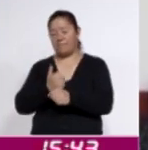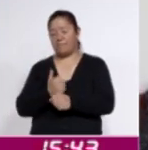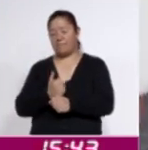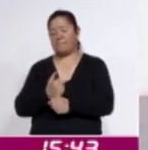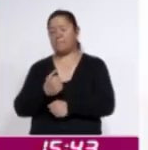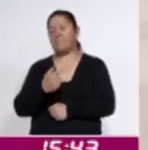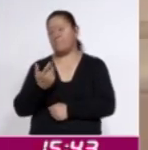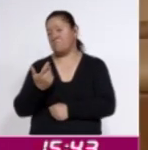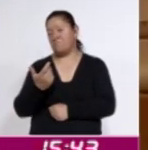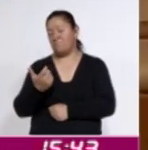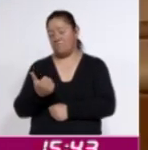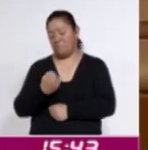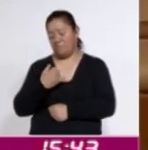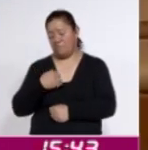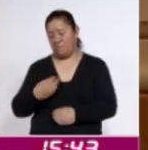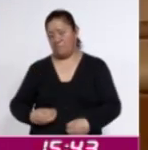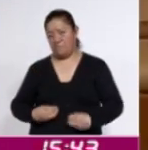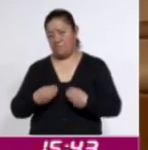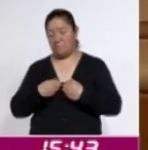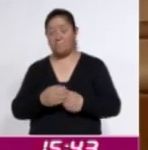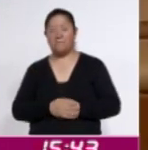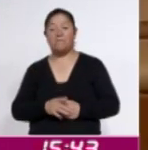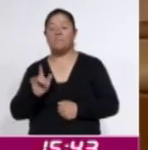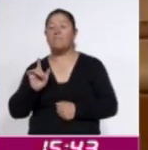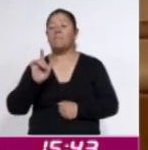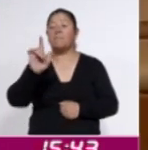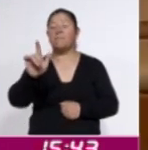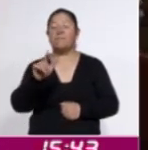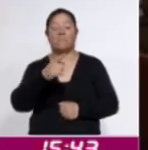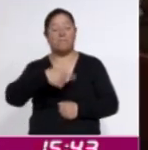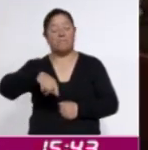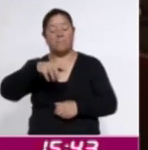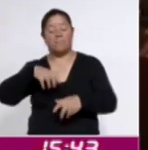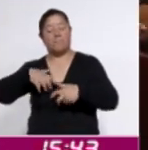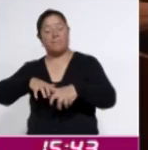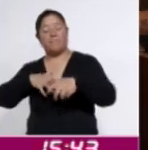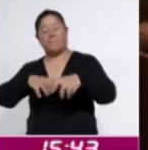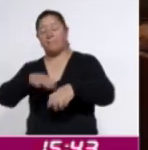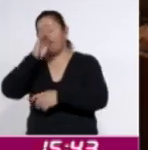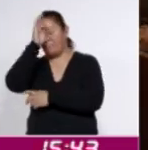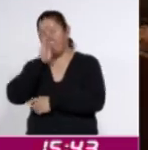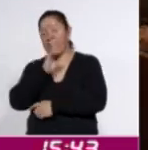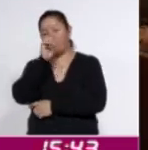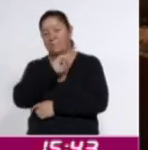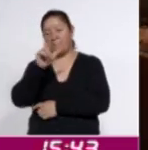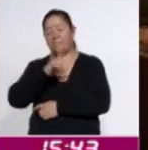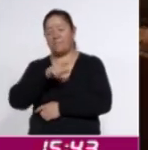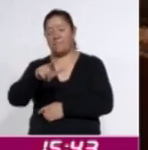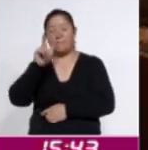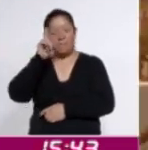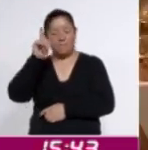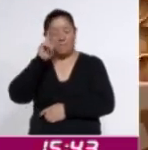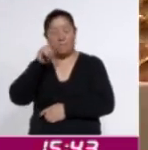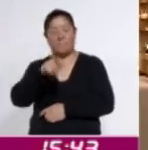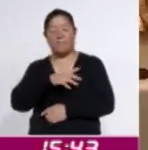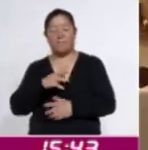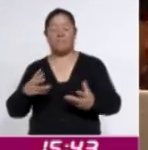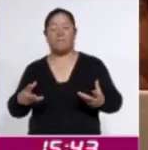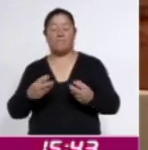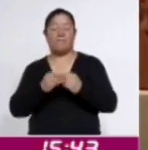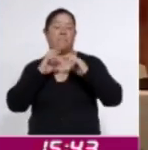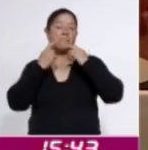que tenemos. El próximo lunes los peregrinos celebrarán una misa especial en el Santuario Guadalupano, donde se reunirán